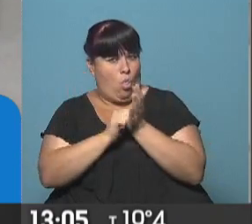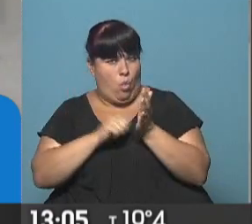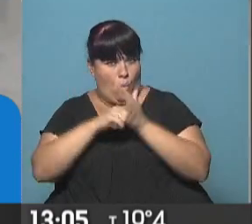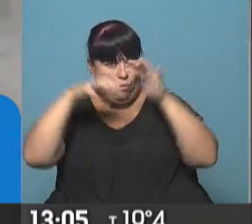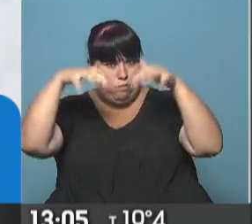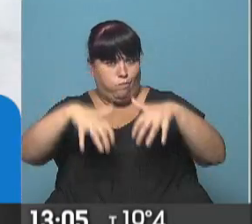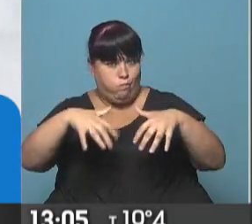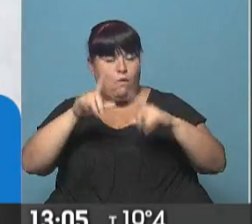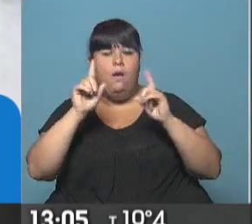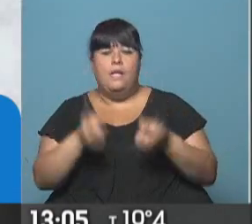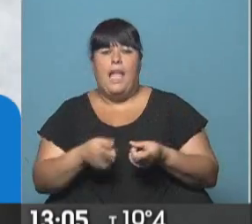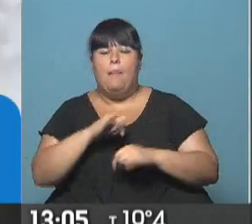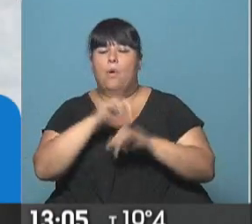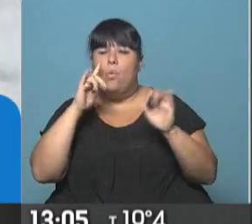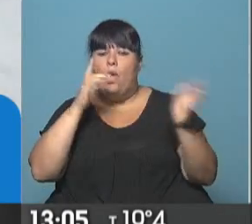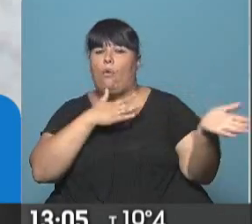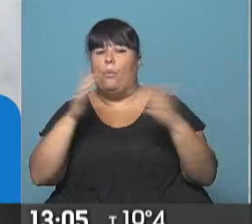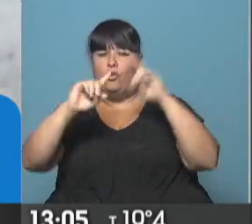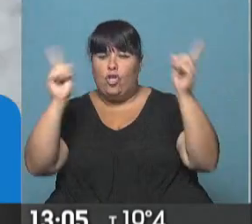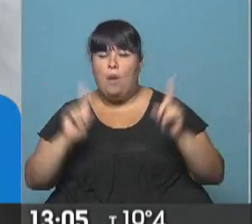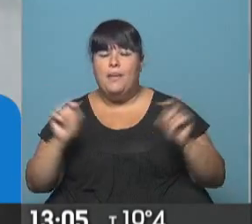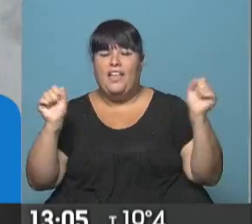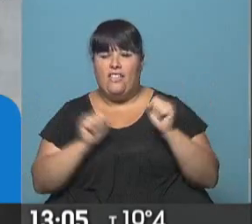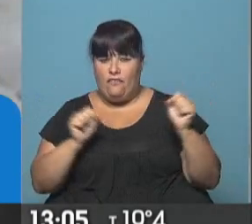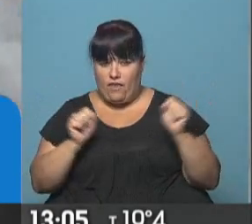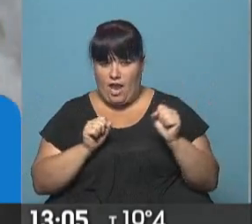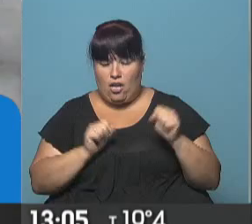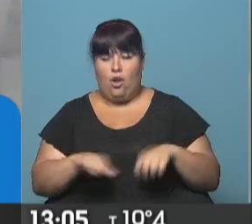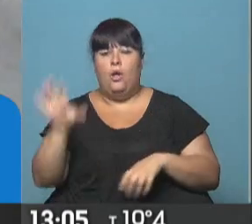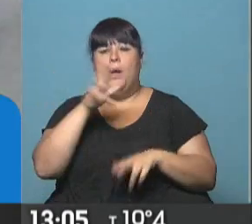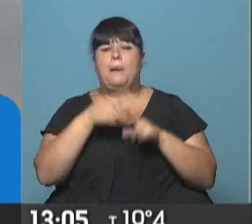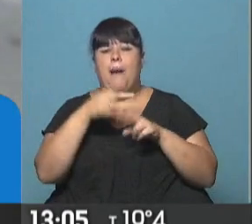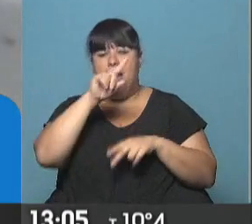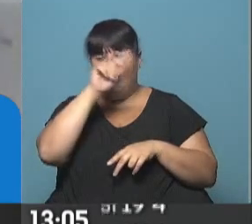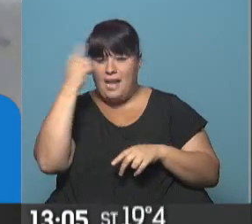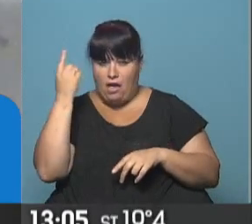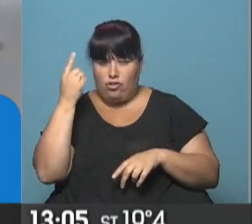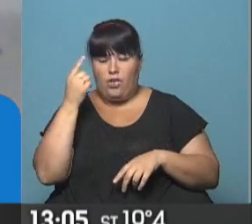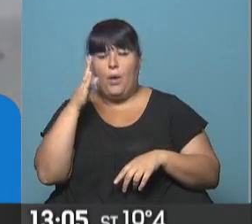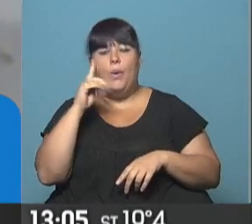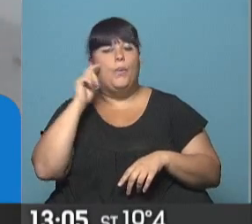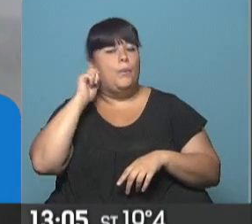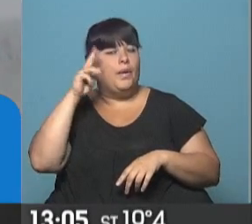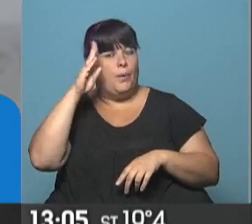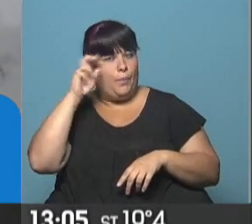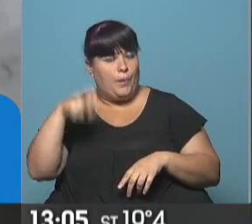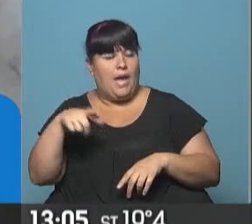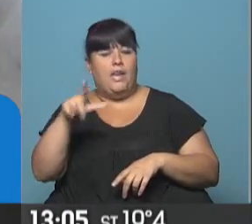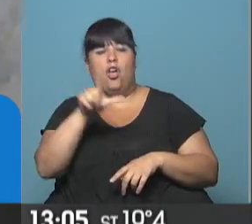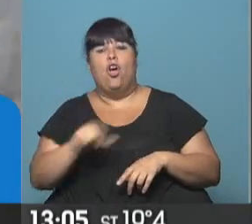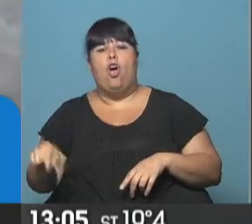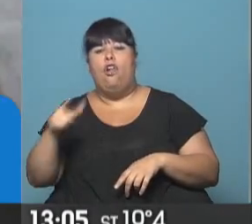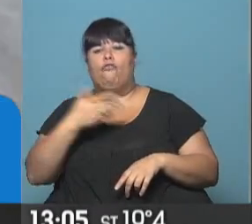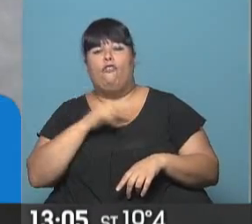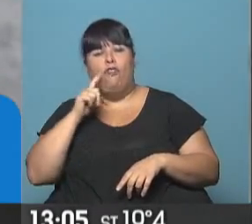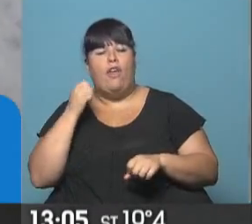congelaran. Sigue vigente una alerta de tormenta invernal desde la región del Parque Nacional Big Bend, en la costa del Golfo de Florida,